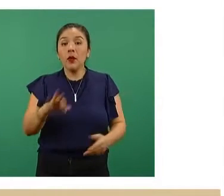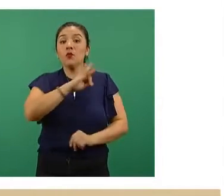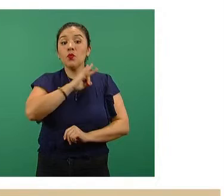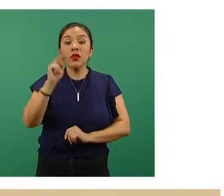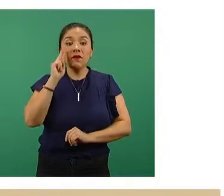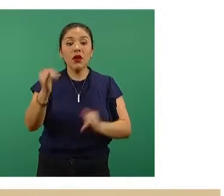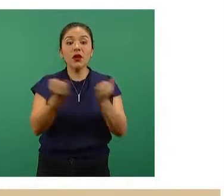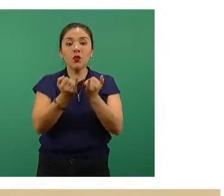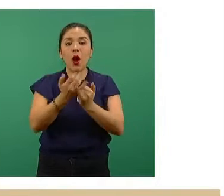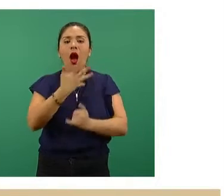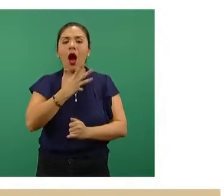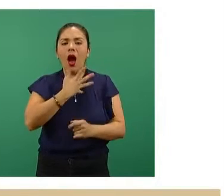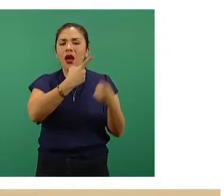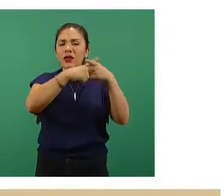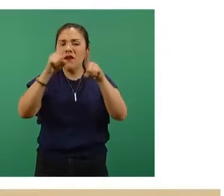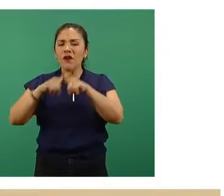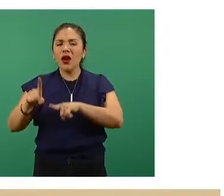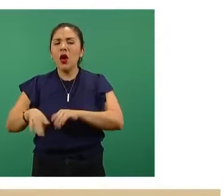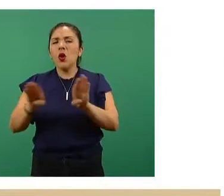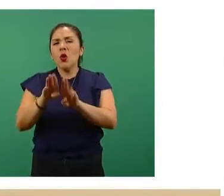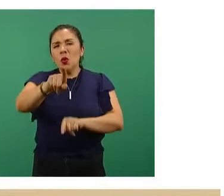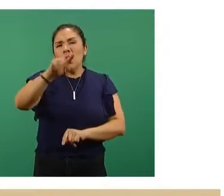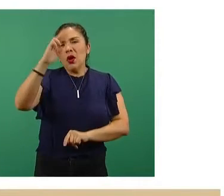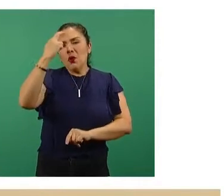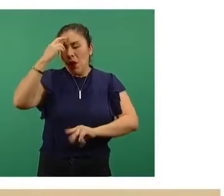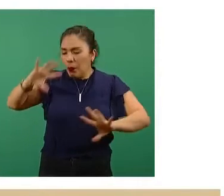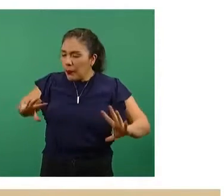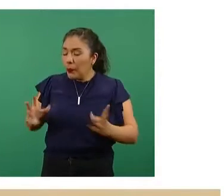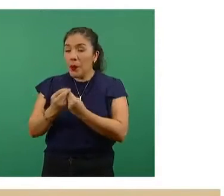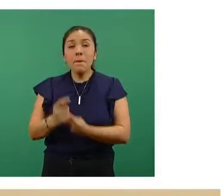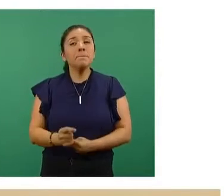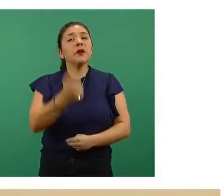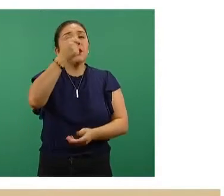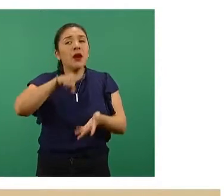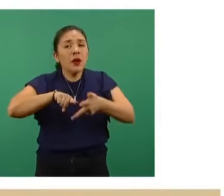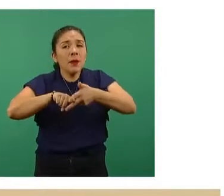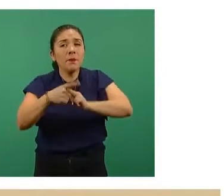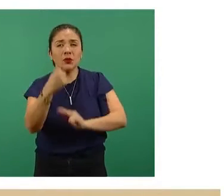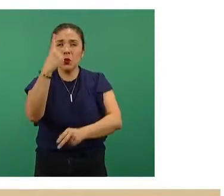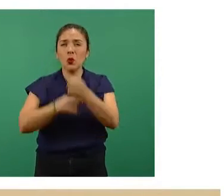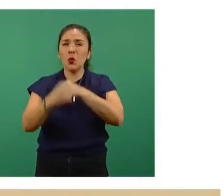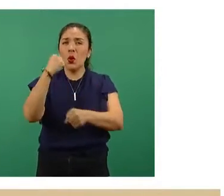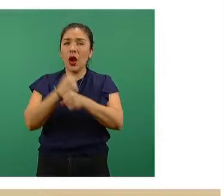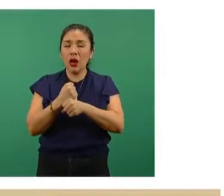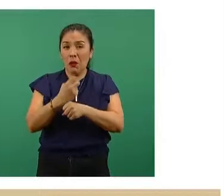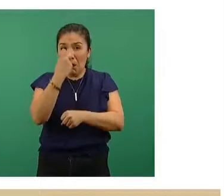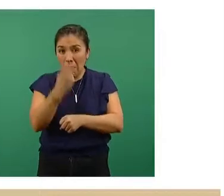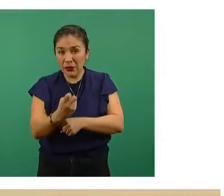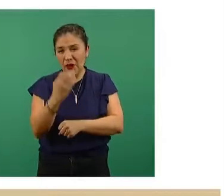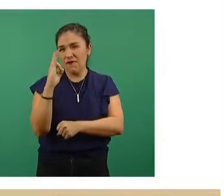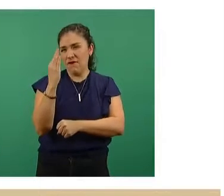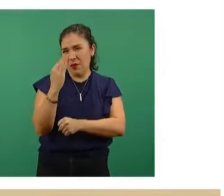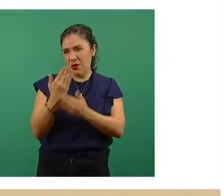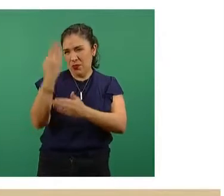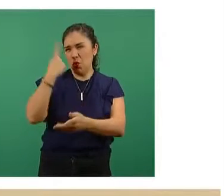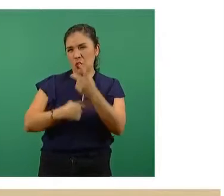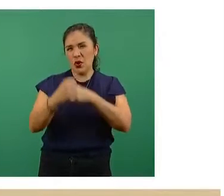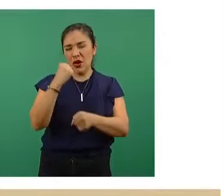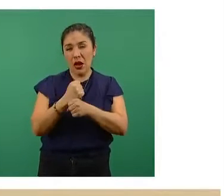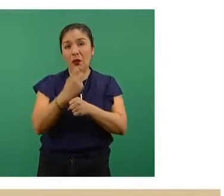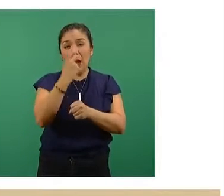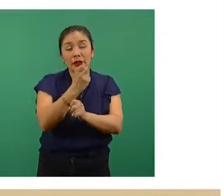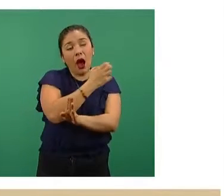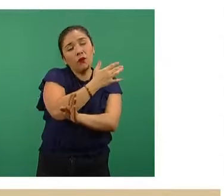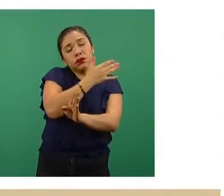también distribuidas, recordando que este es el acumulado histórico desde que empezó la epidemia en México en el mes de febrero del año